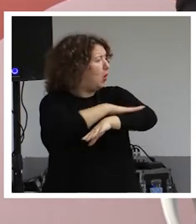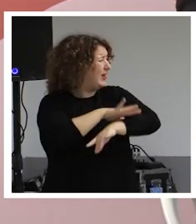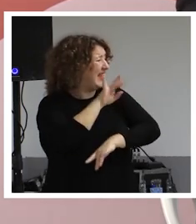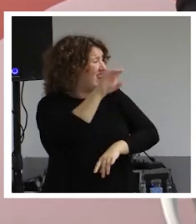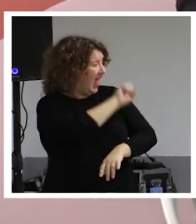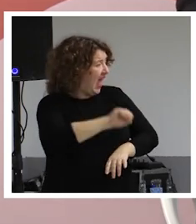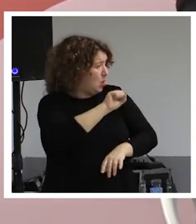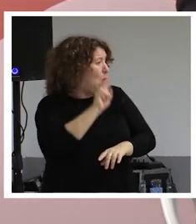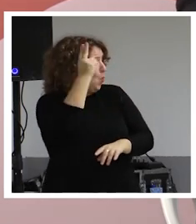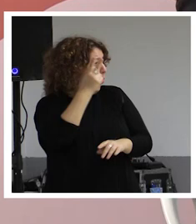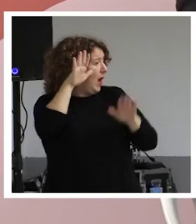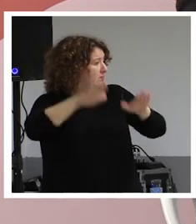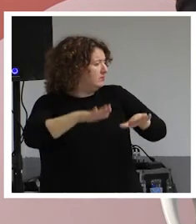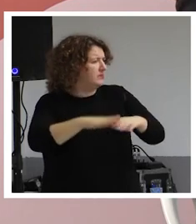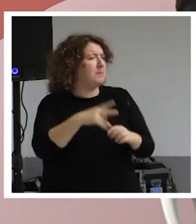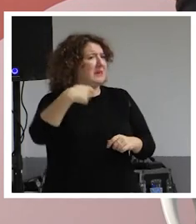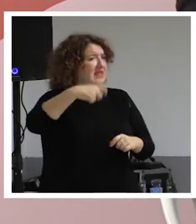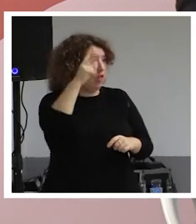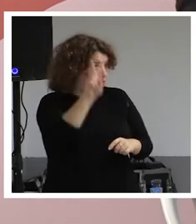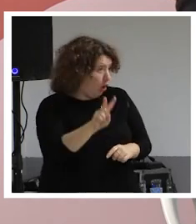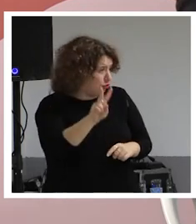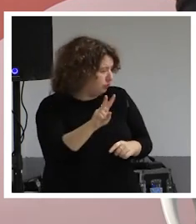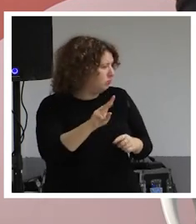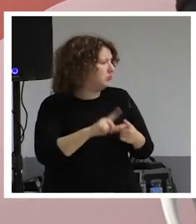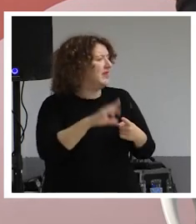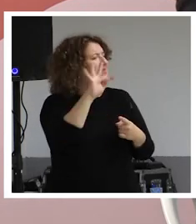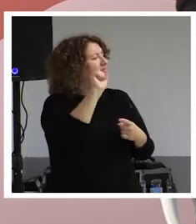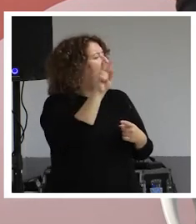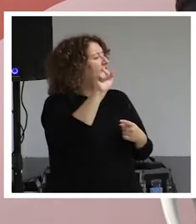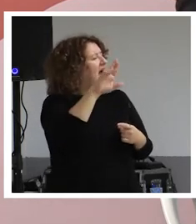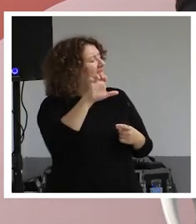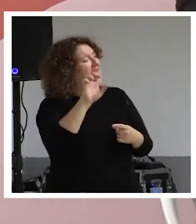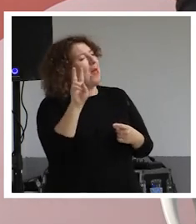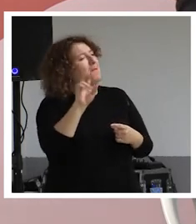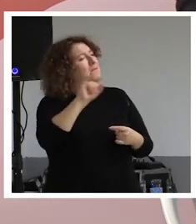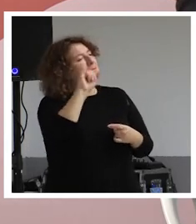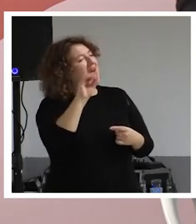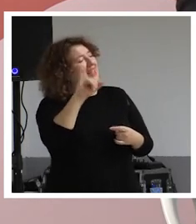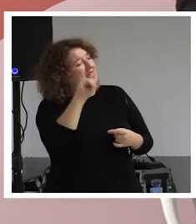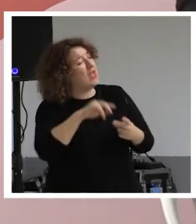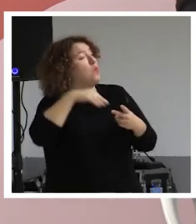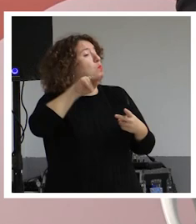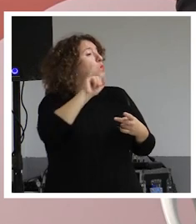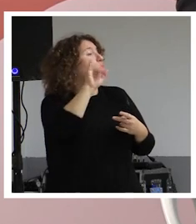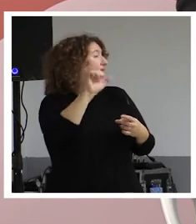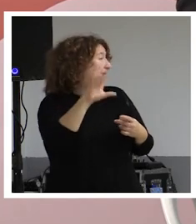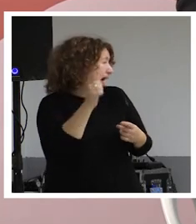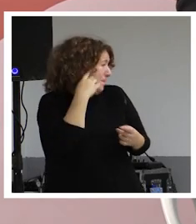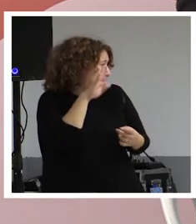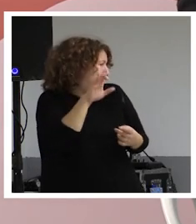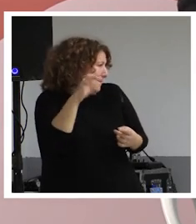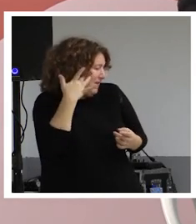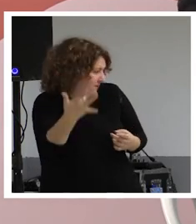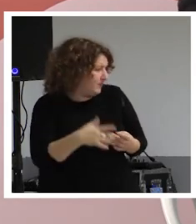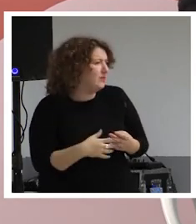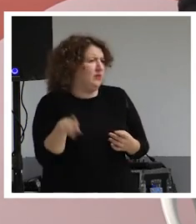vivo porque bueno atravesó una dictadura este fue acumulando fuerzas y logró llegar al gobierno estuvo 15 años